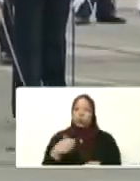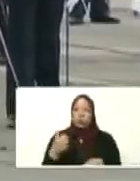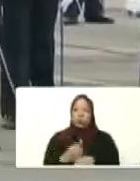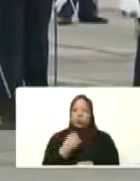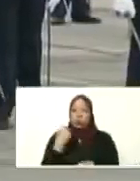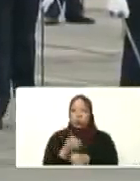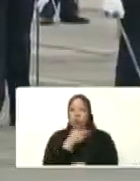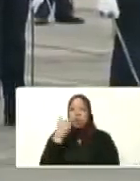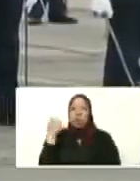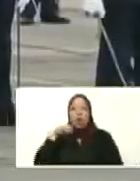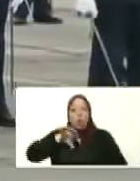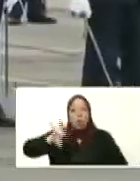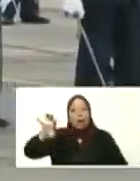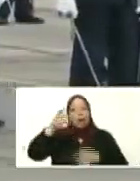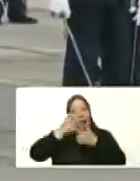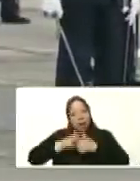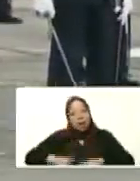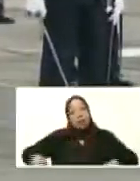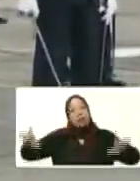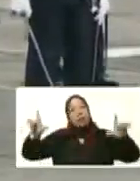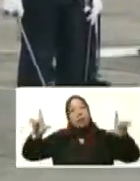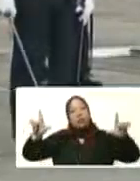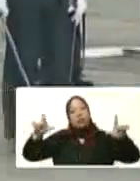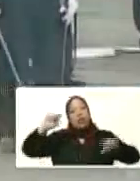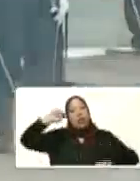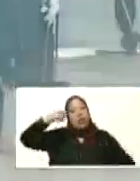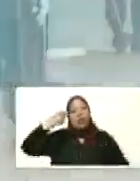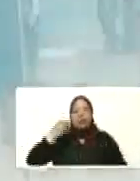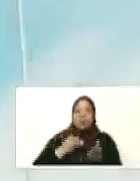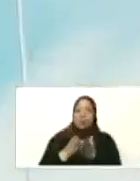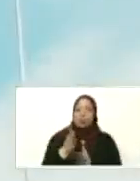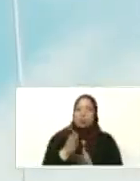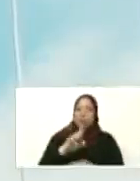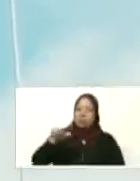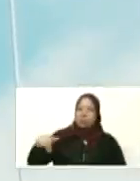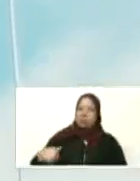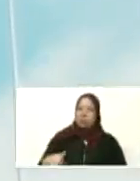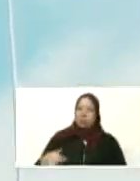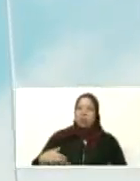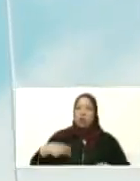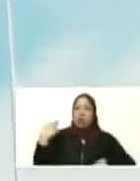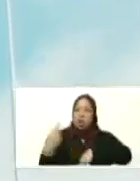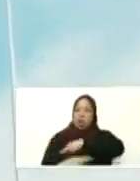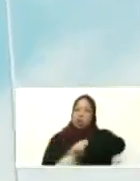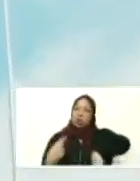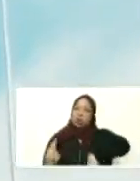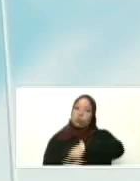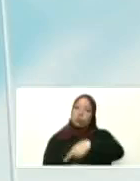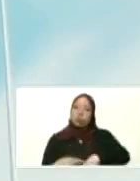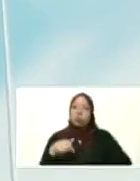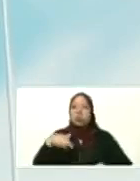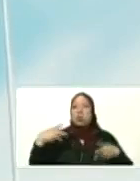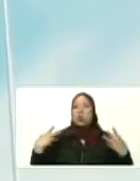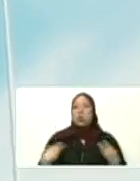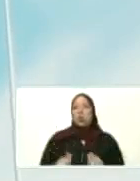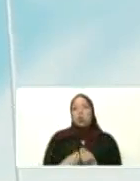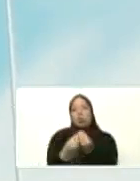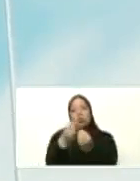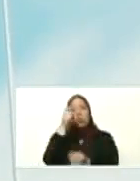teniendo una patria soberana. Recuerden siempre que ustedes nacieron en revolución y junto al